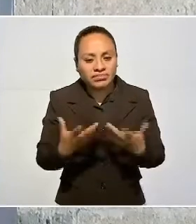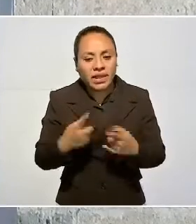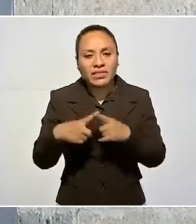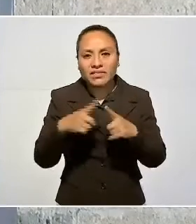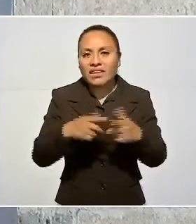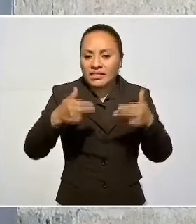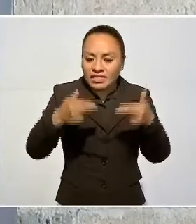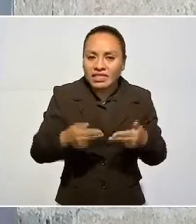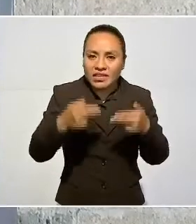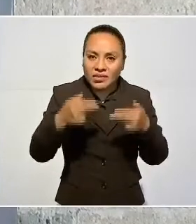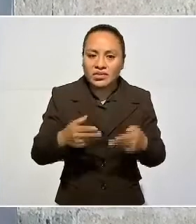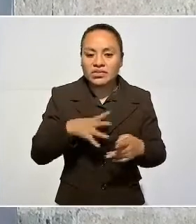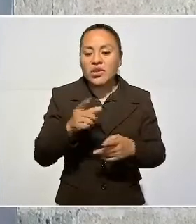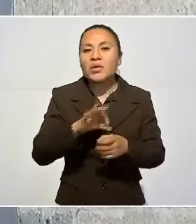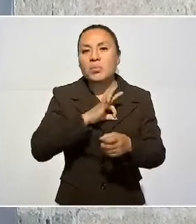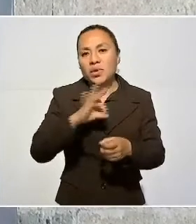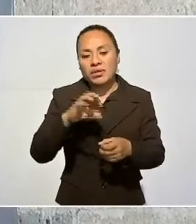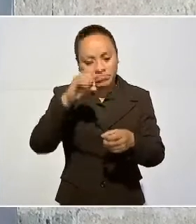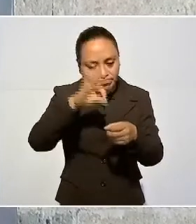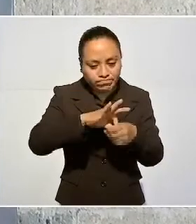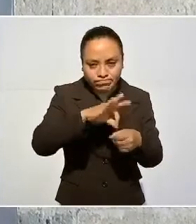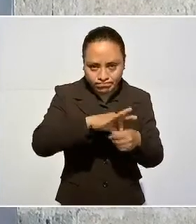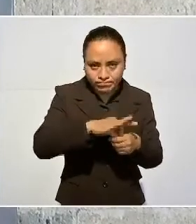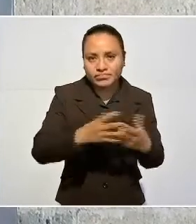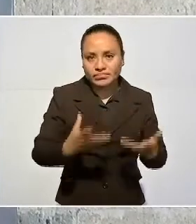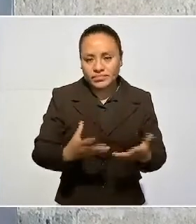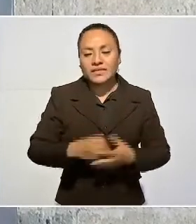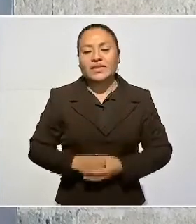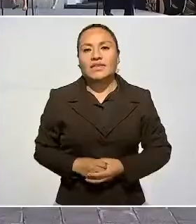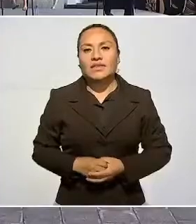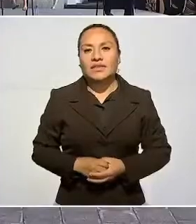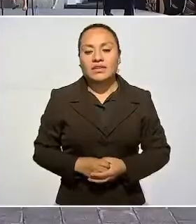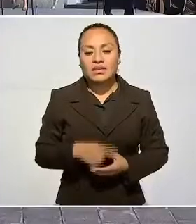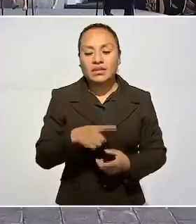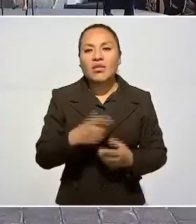comerciales y de fomento al ahorro. La intención